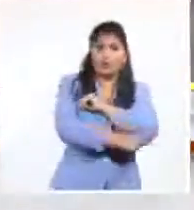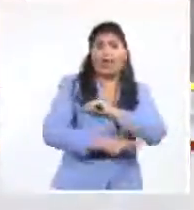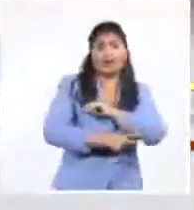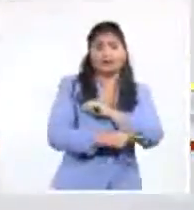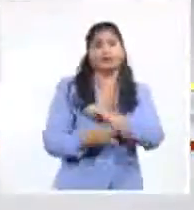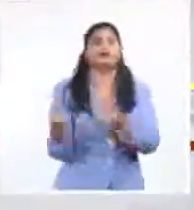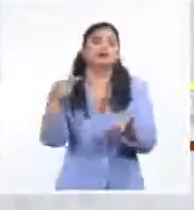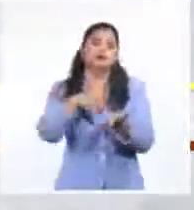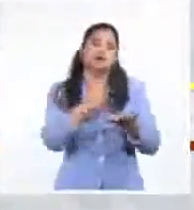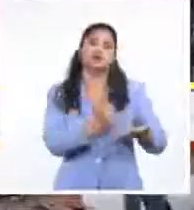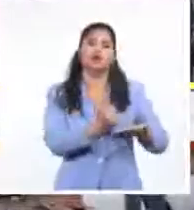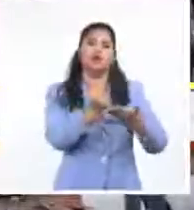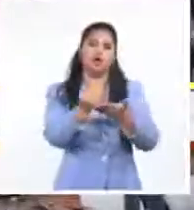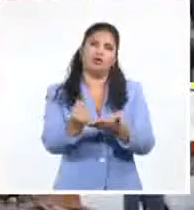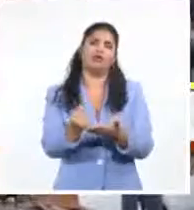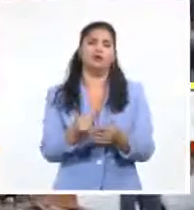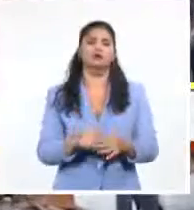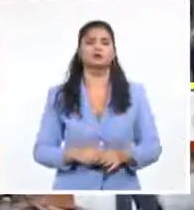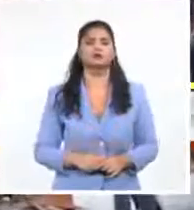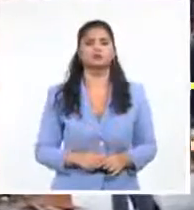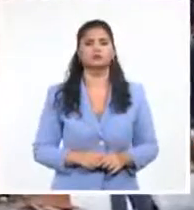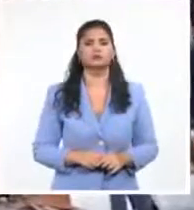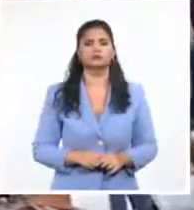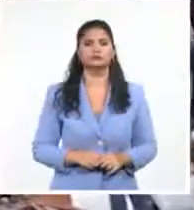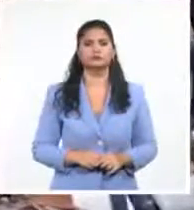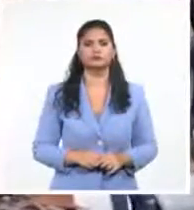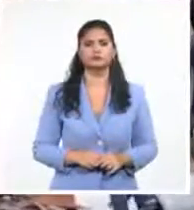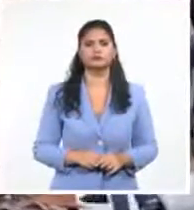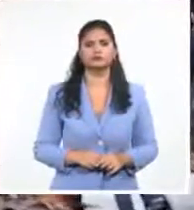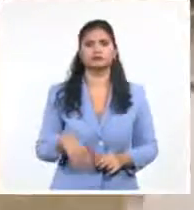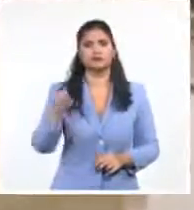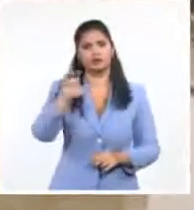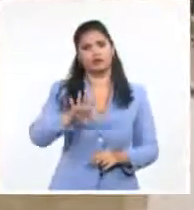normal funcionamiento de las regiones afectadas. La Unión Europea